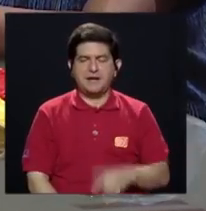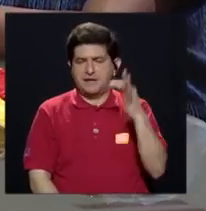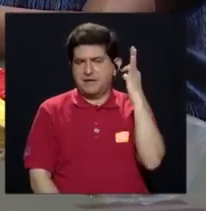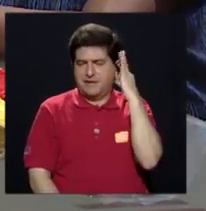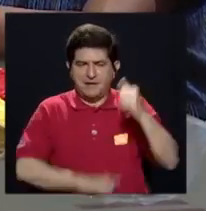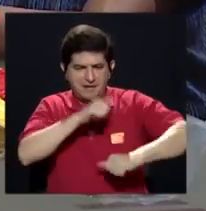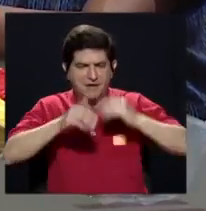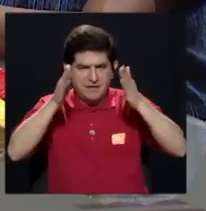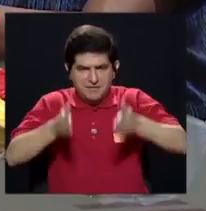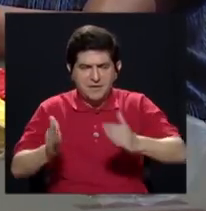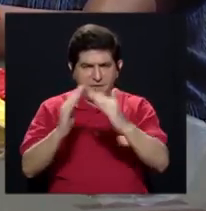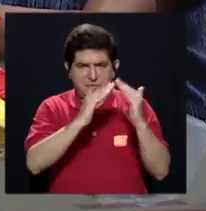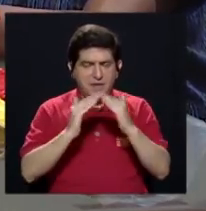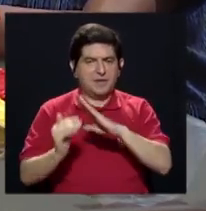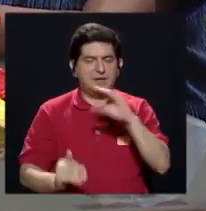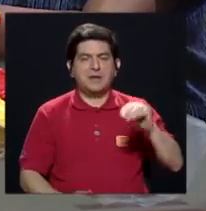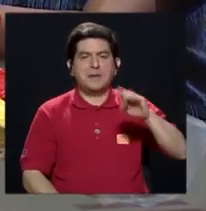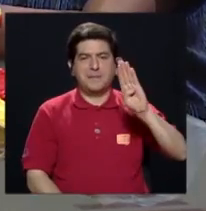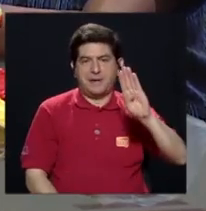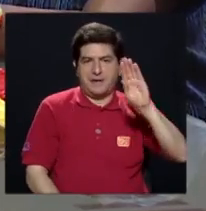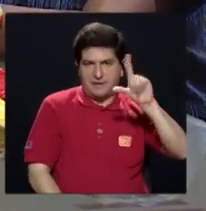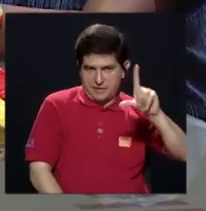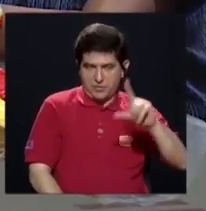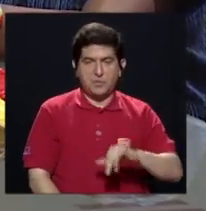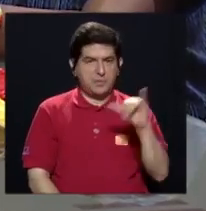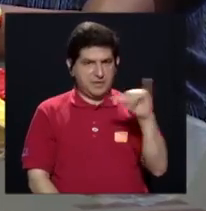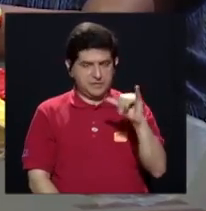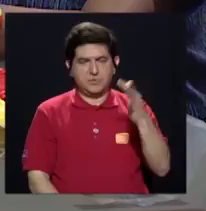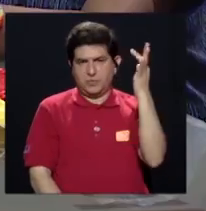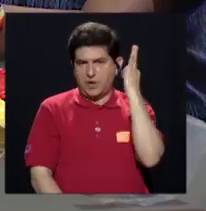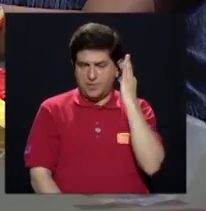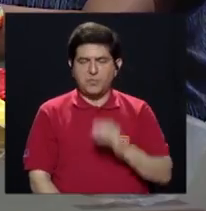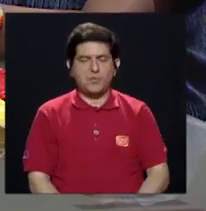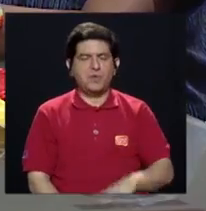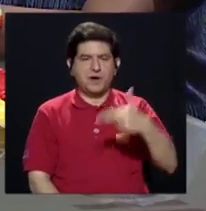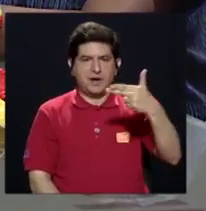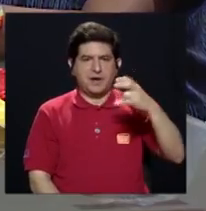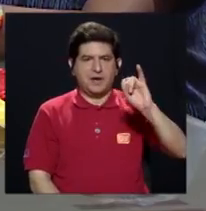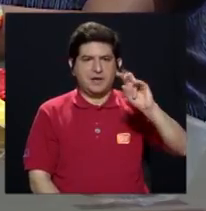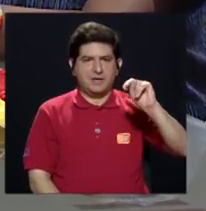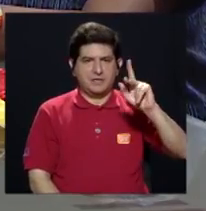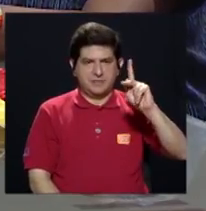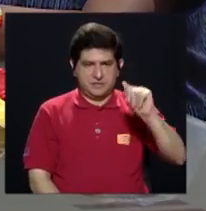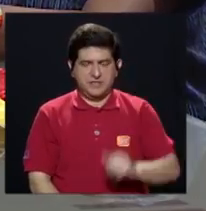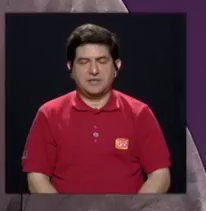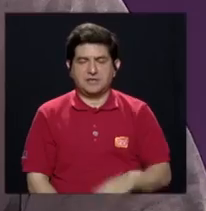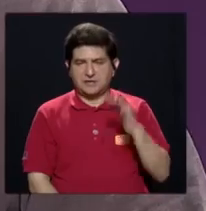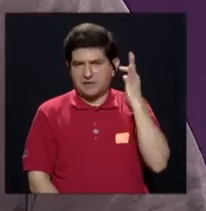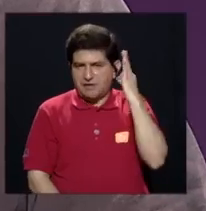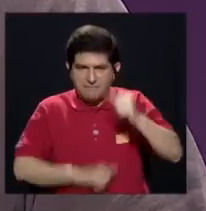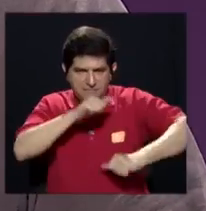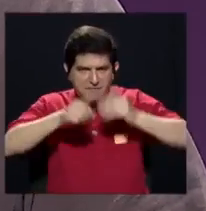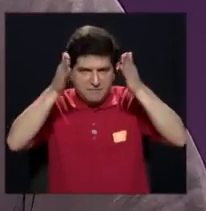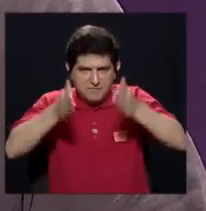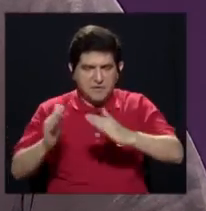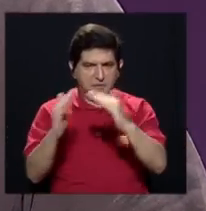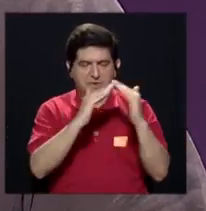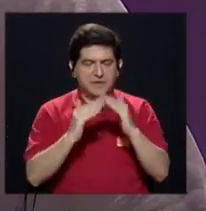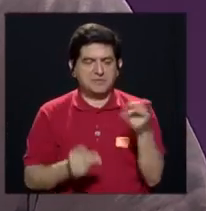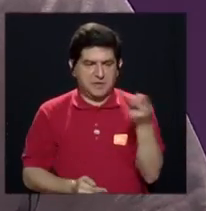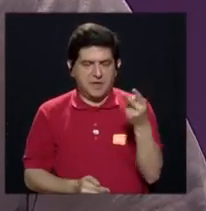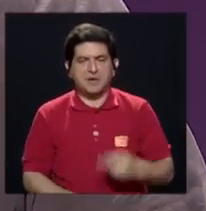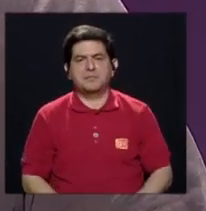comunitaria y con bernarda López también una mujer shinka feminista comunitaria eh ambas han